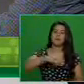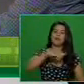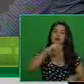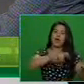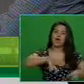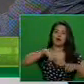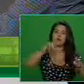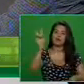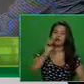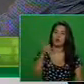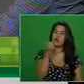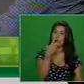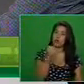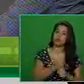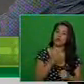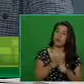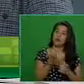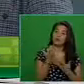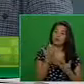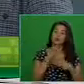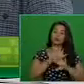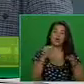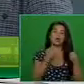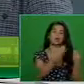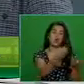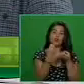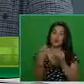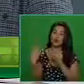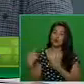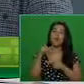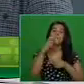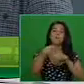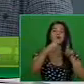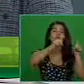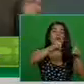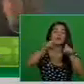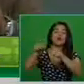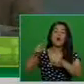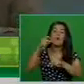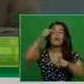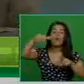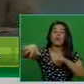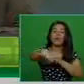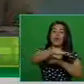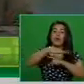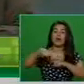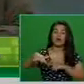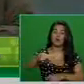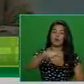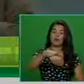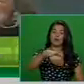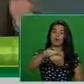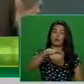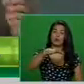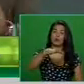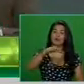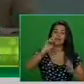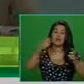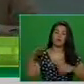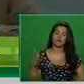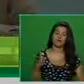Venezuela realizó un importante censo, dotación y capacitación junto al CIAR y otras instituciones también en la